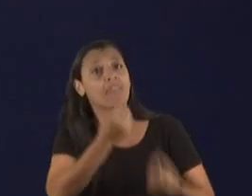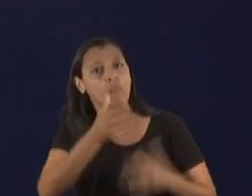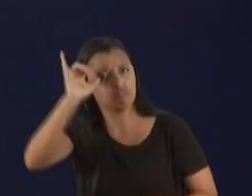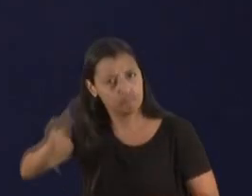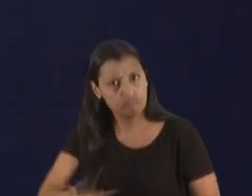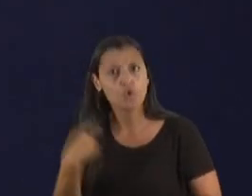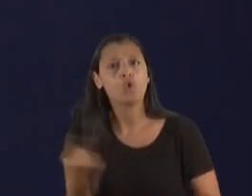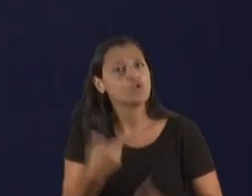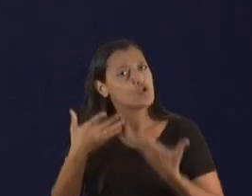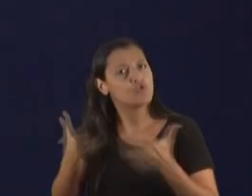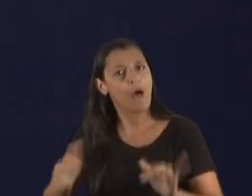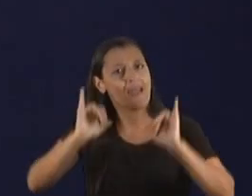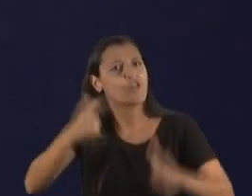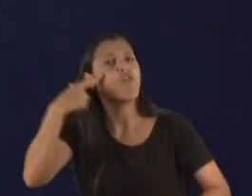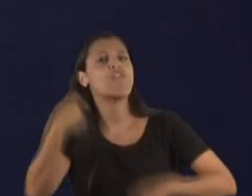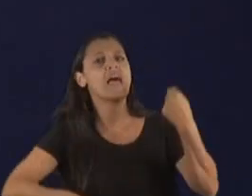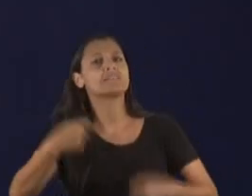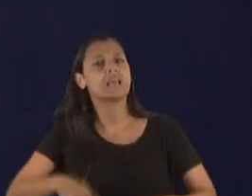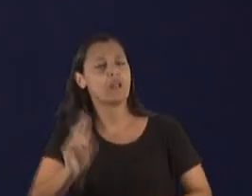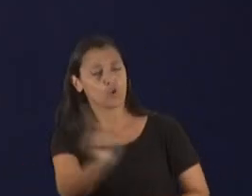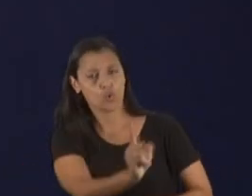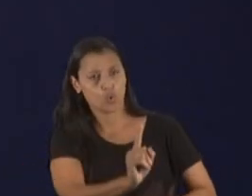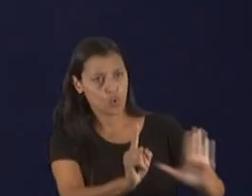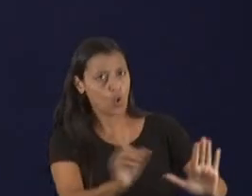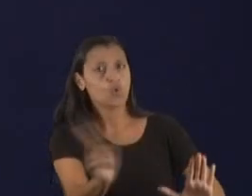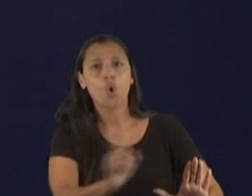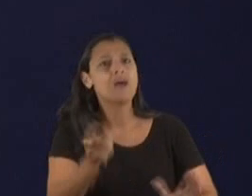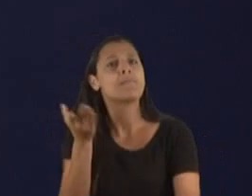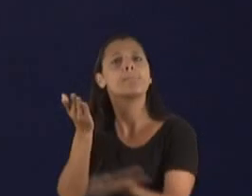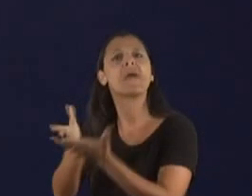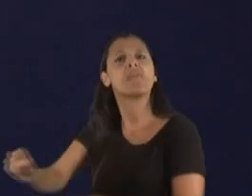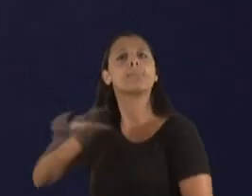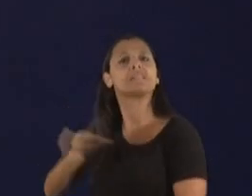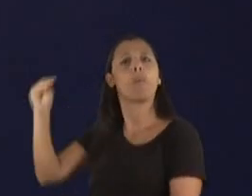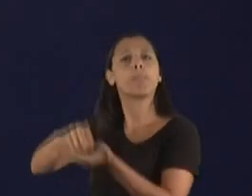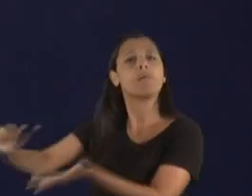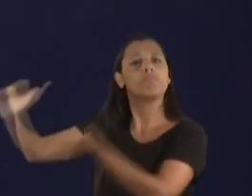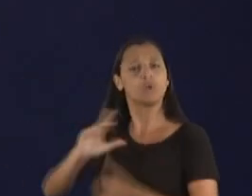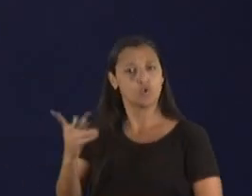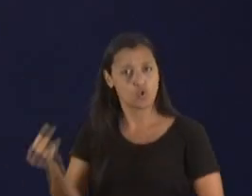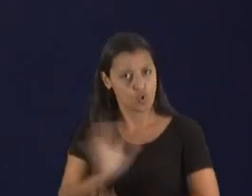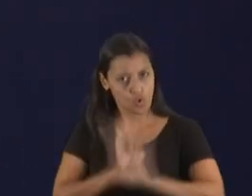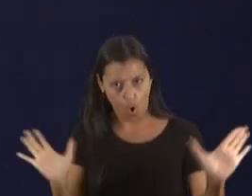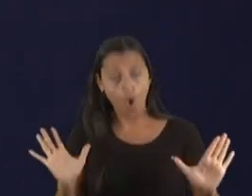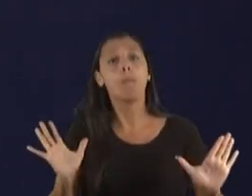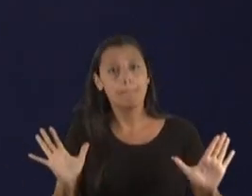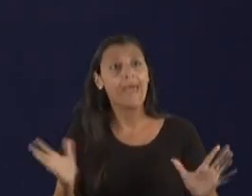es posible, digamos. Independiente. No se hizo ningún pedido, pero te repito,